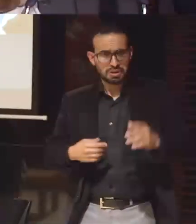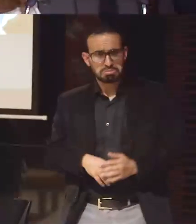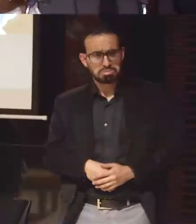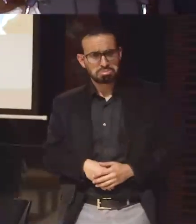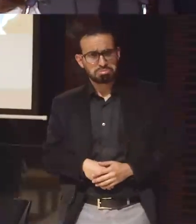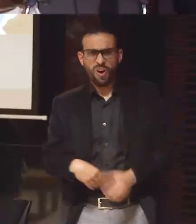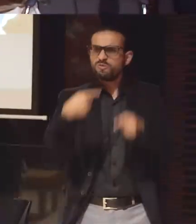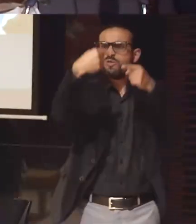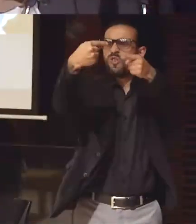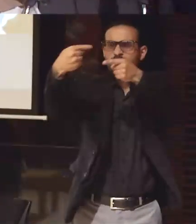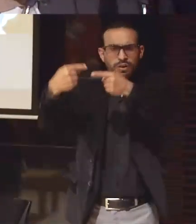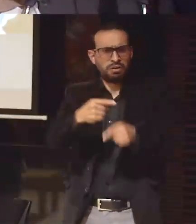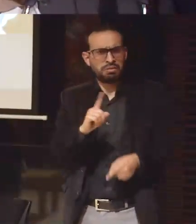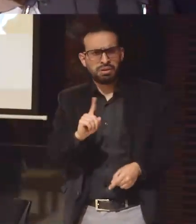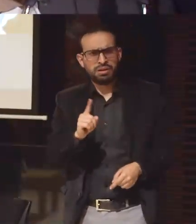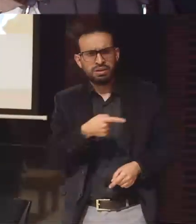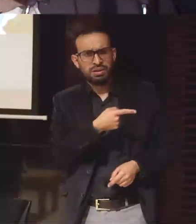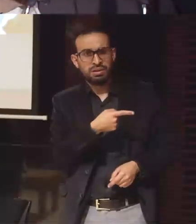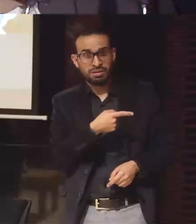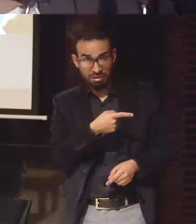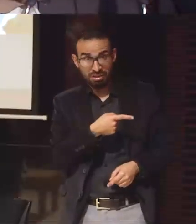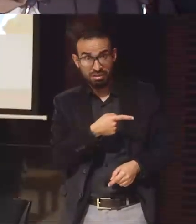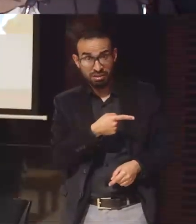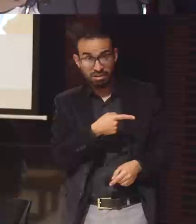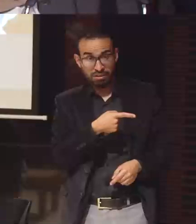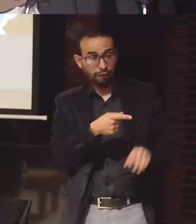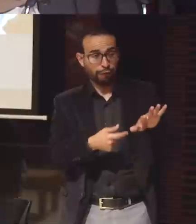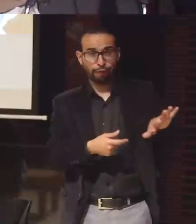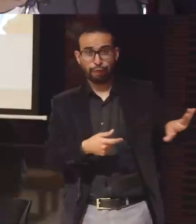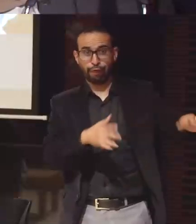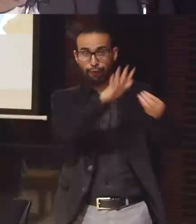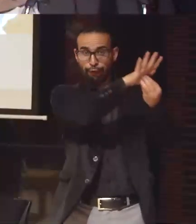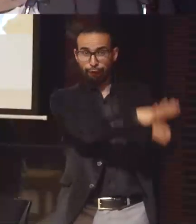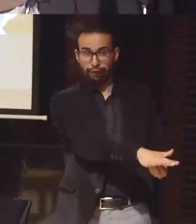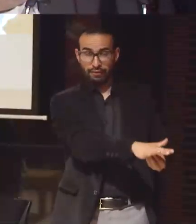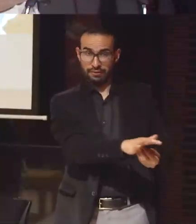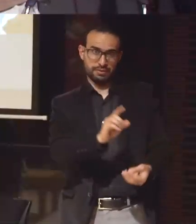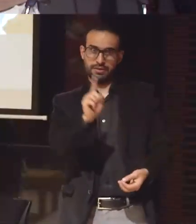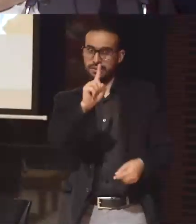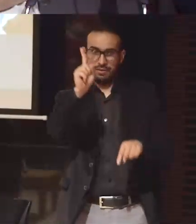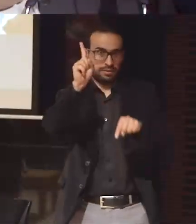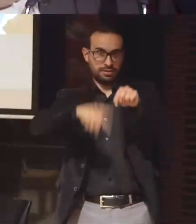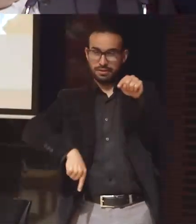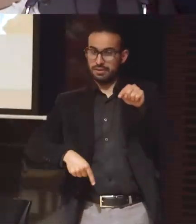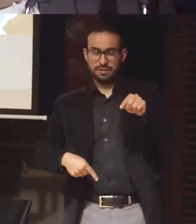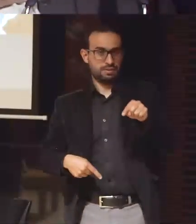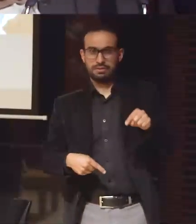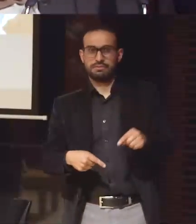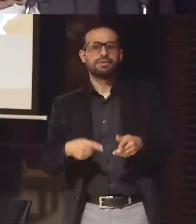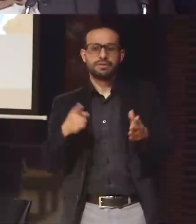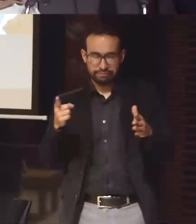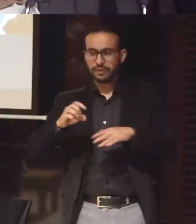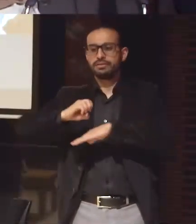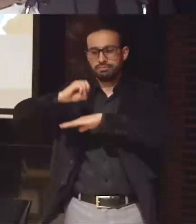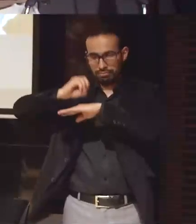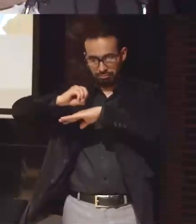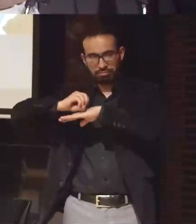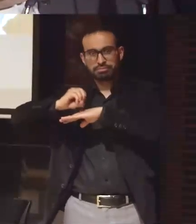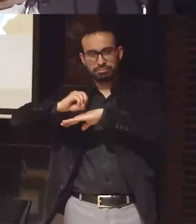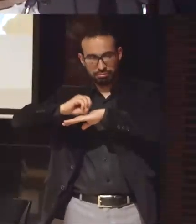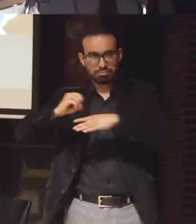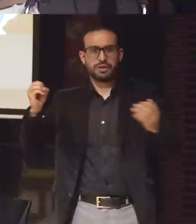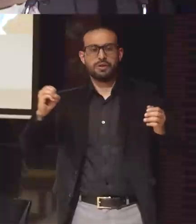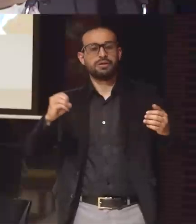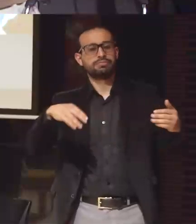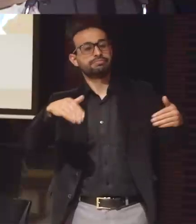una asamblea comunal, ellos también tienen algo que decir. Entonces, crear mecanismos, por ejemplo, en los que escriban, o en los que uno